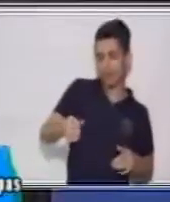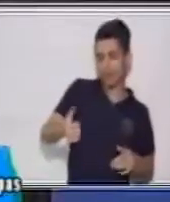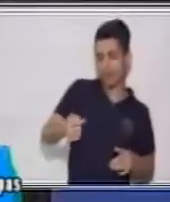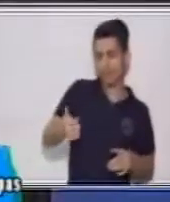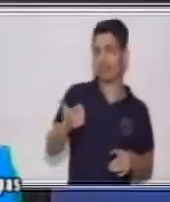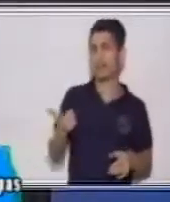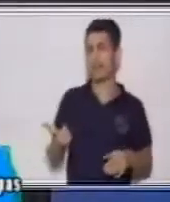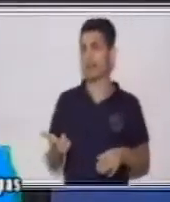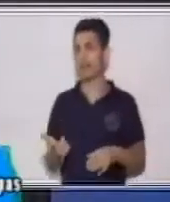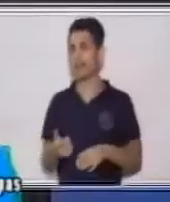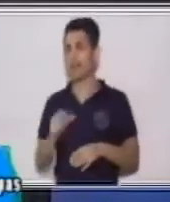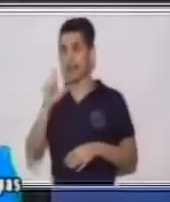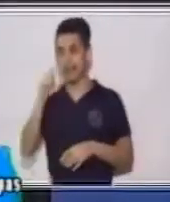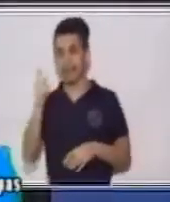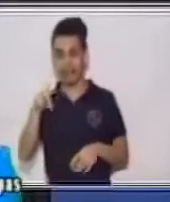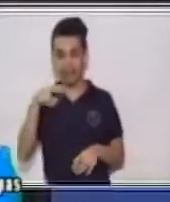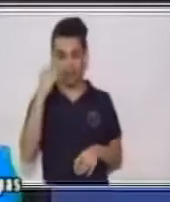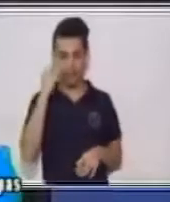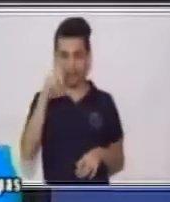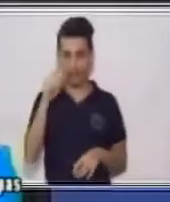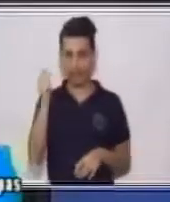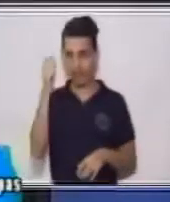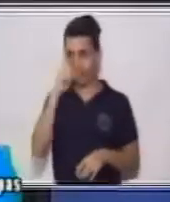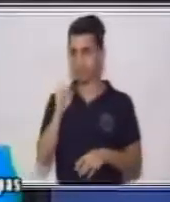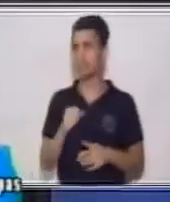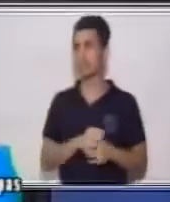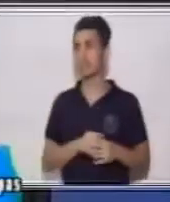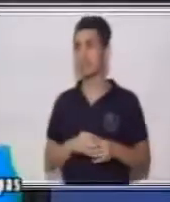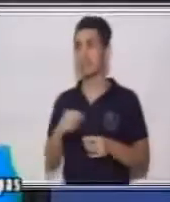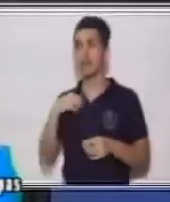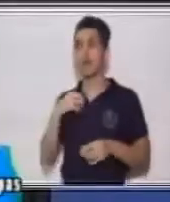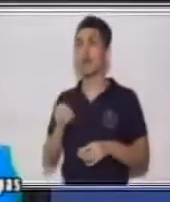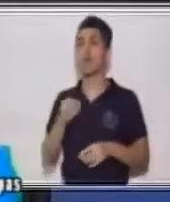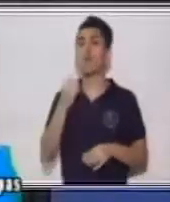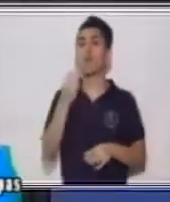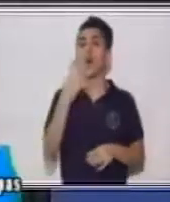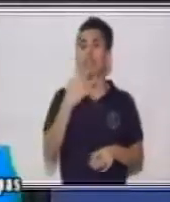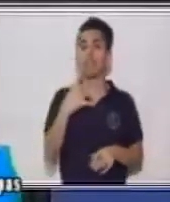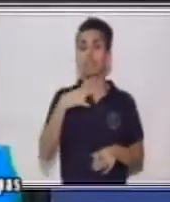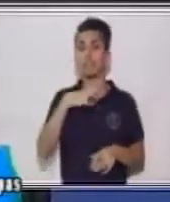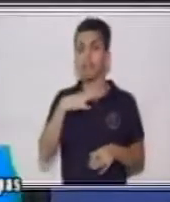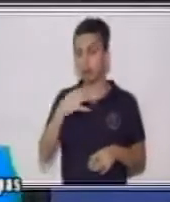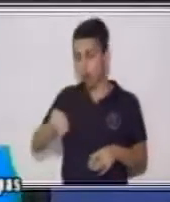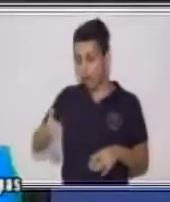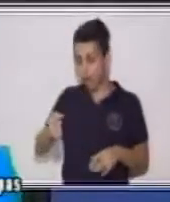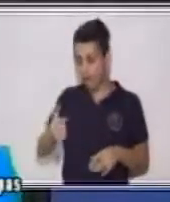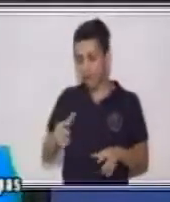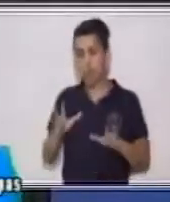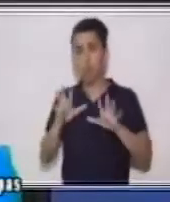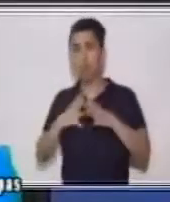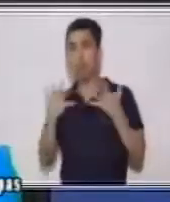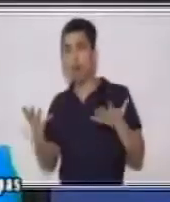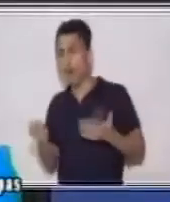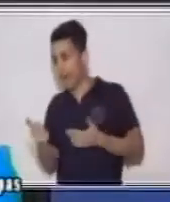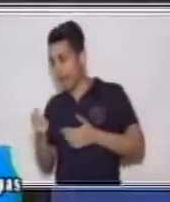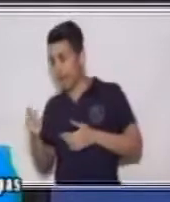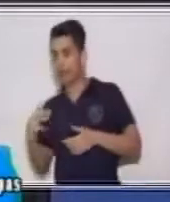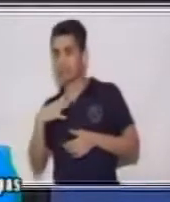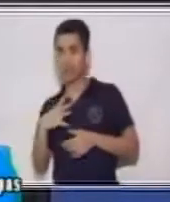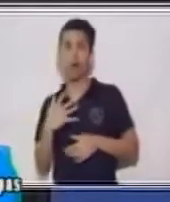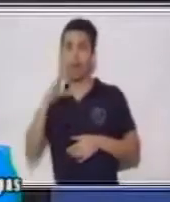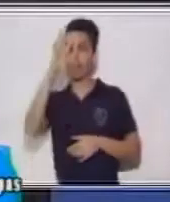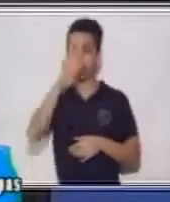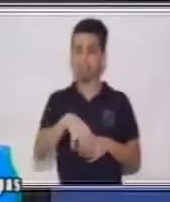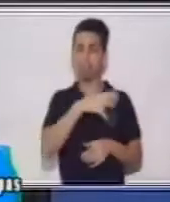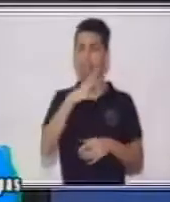o las chiripas. ¿Qué chiripas tengo y qué cantidad? Esa es una tabla simple porque no se